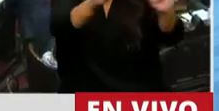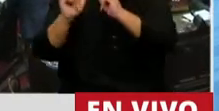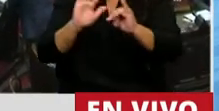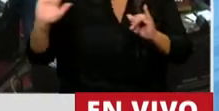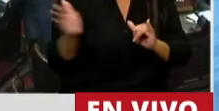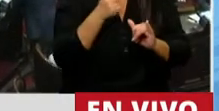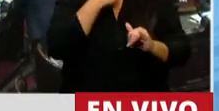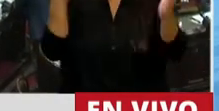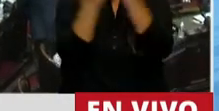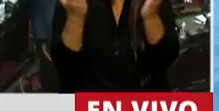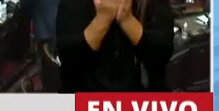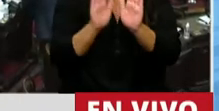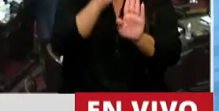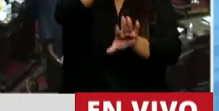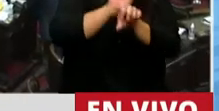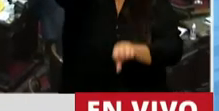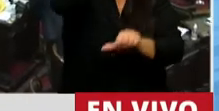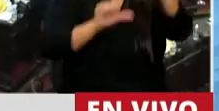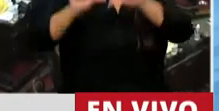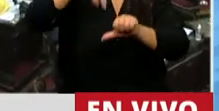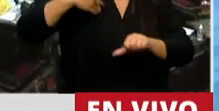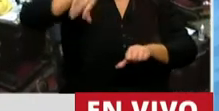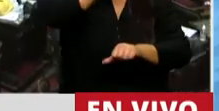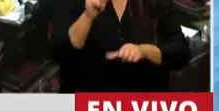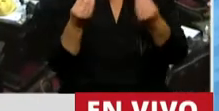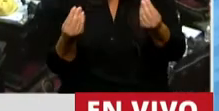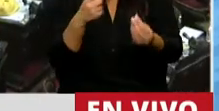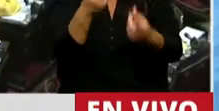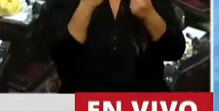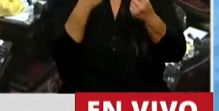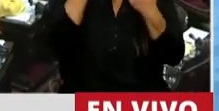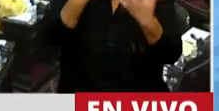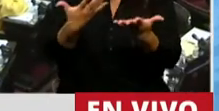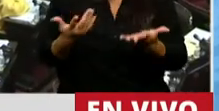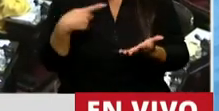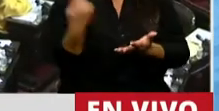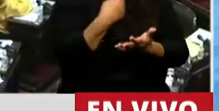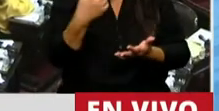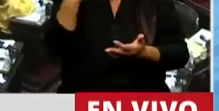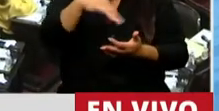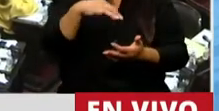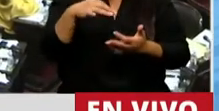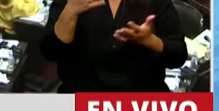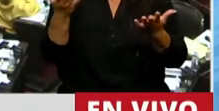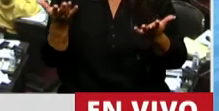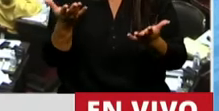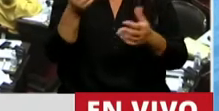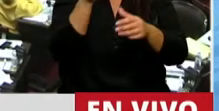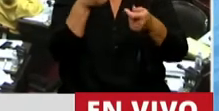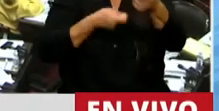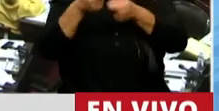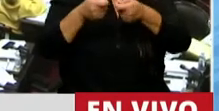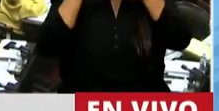estudiar y hacerse científicos en la Argentina. Y para eso le tenemos que mostrar que es conveniente, que es un buen negocio también